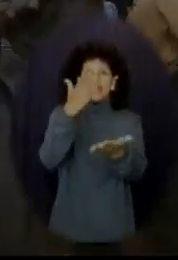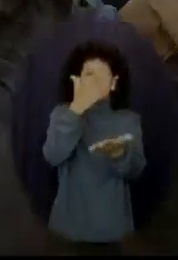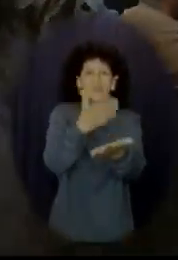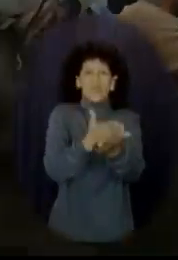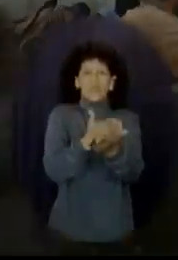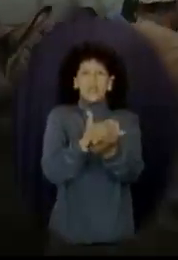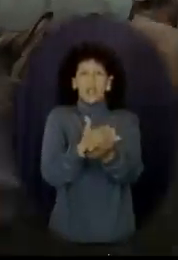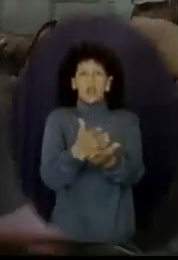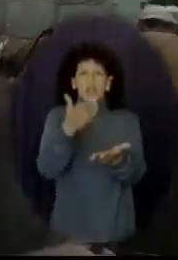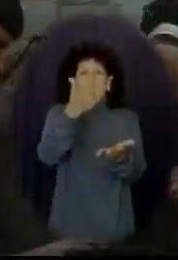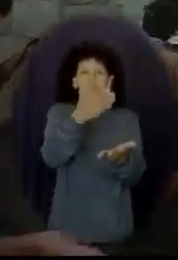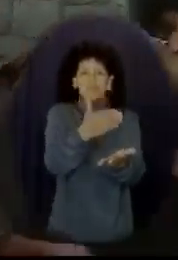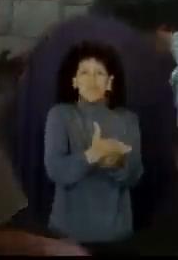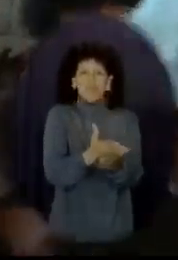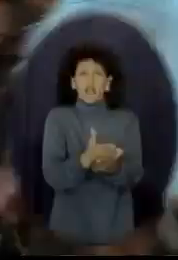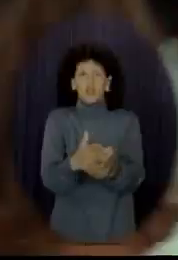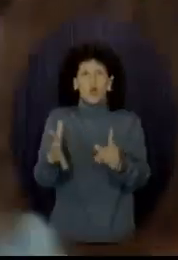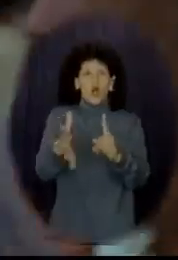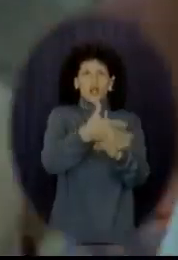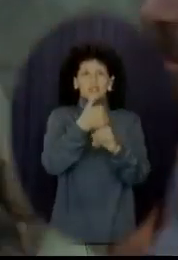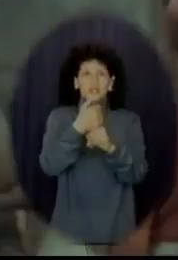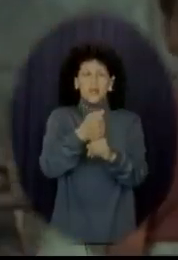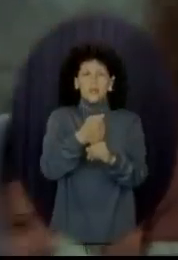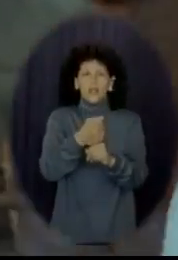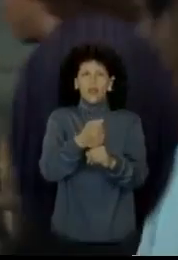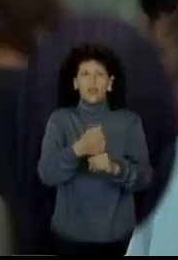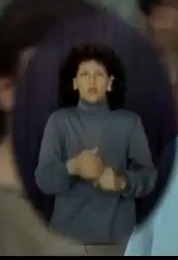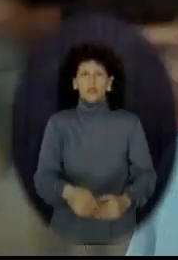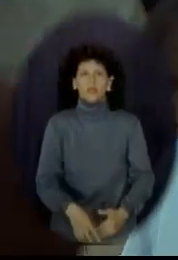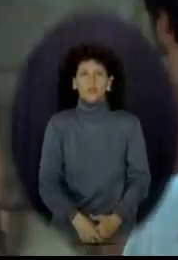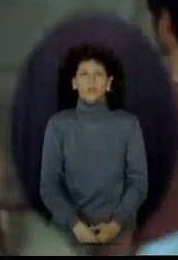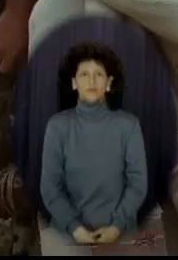soltar mis animales! ¡Deténganlo! ¡Deténganlo!